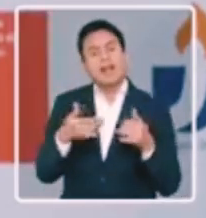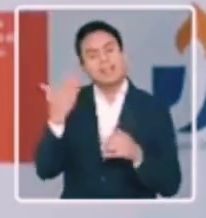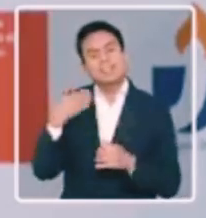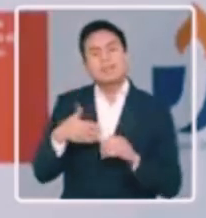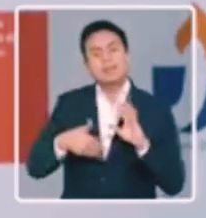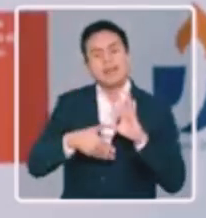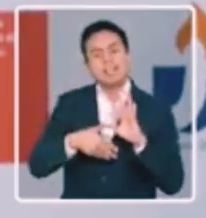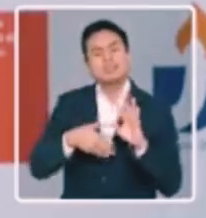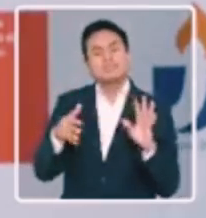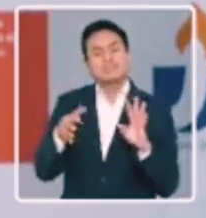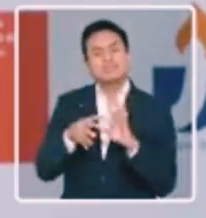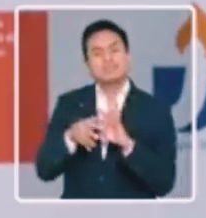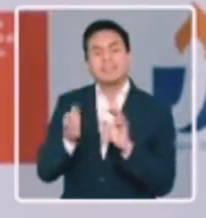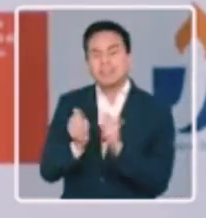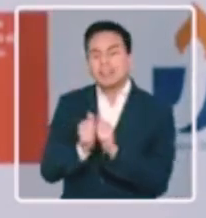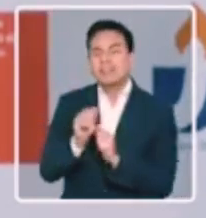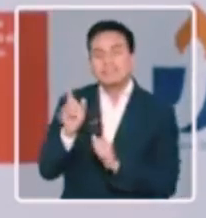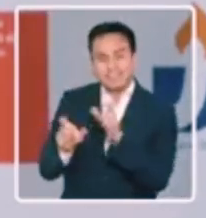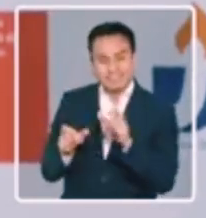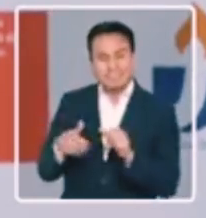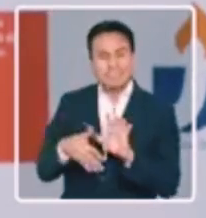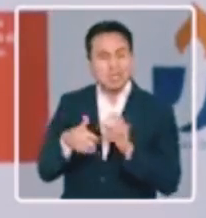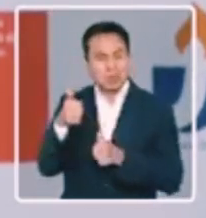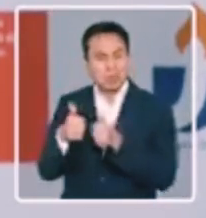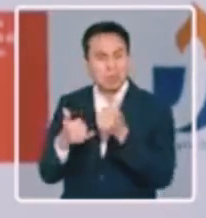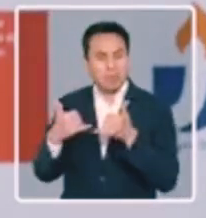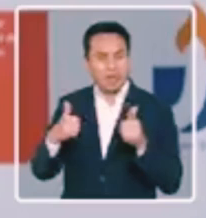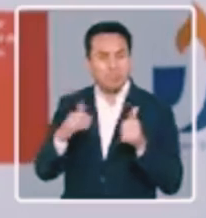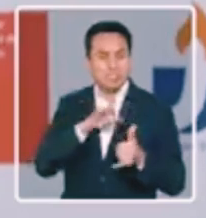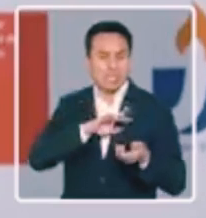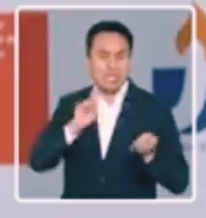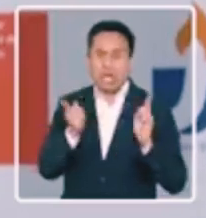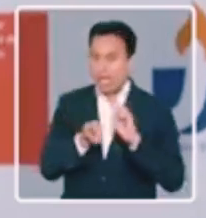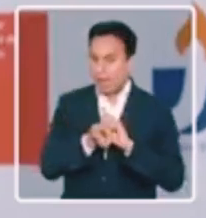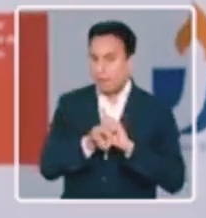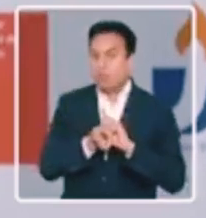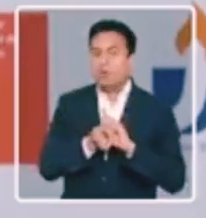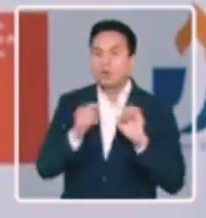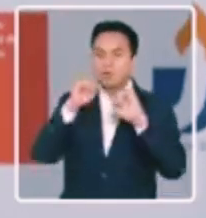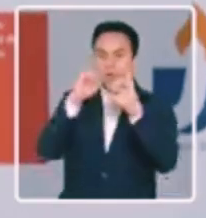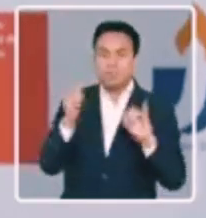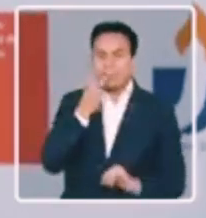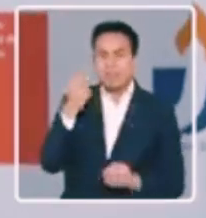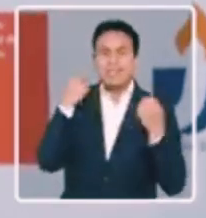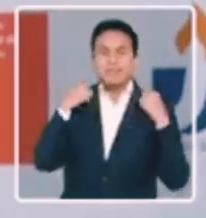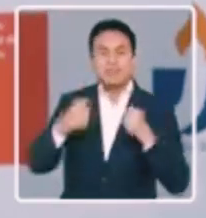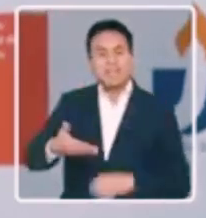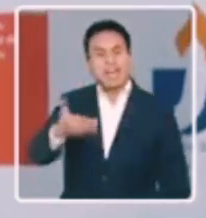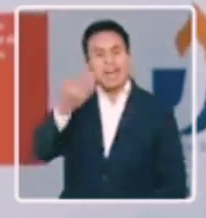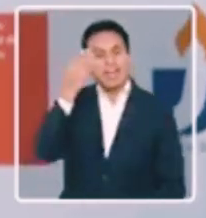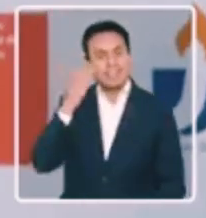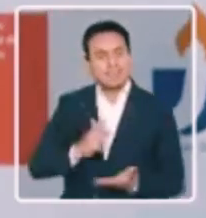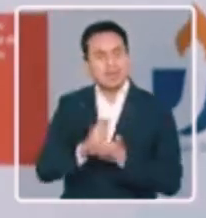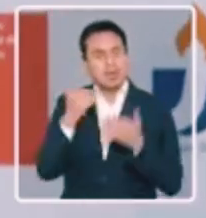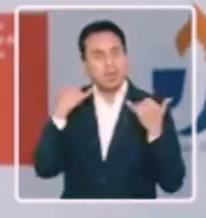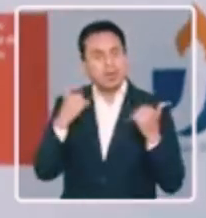parapanamericanos creo que en Chile hubo un cambio con sustancial en la manera de ver el deporte me acuerdo que antes que empezaran los